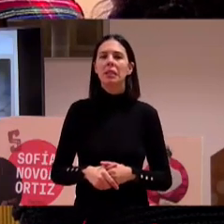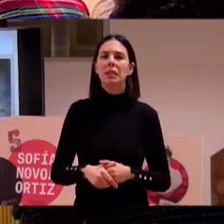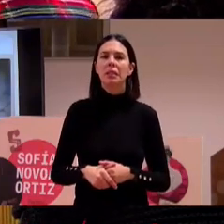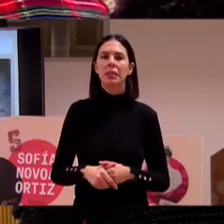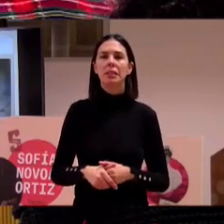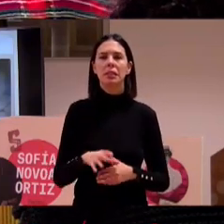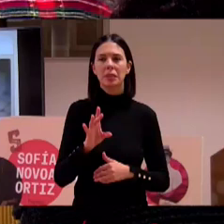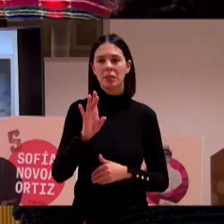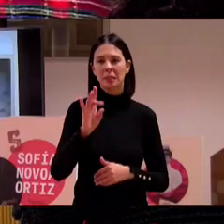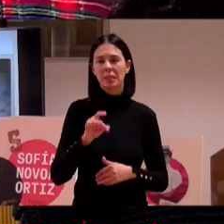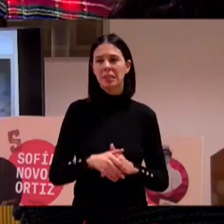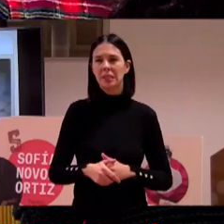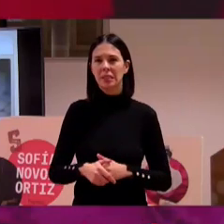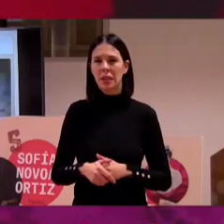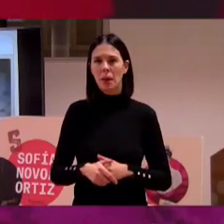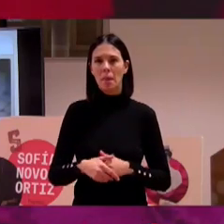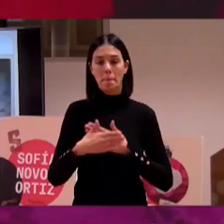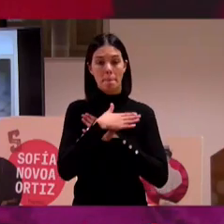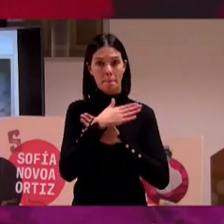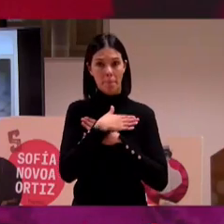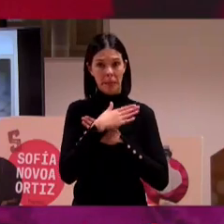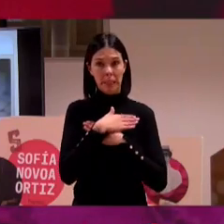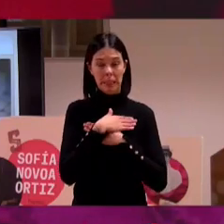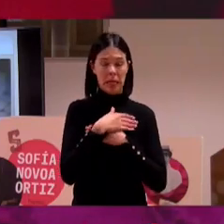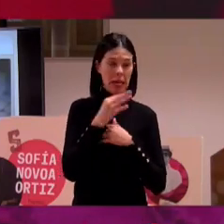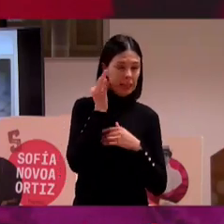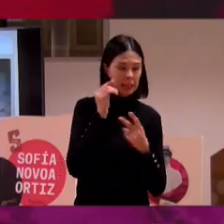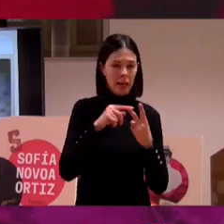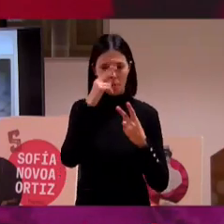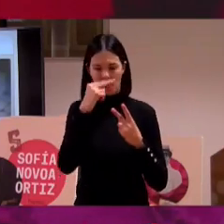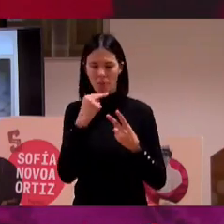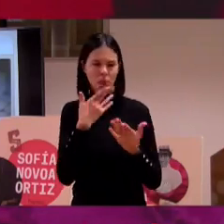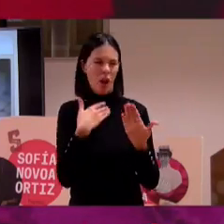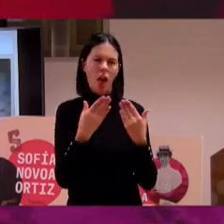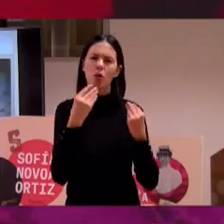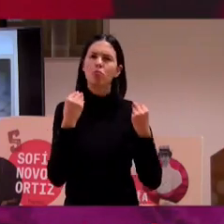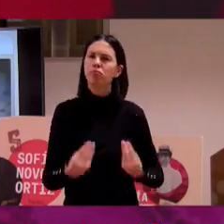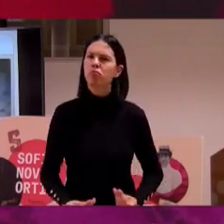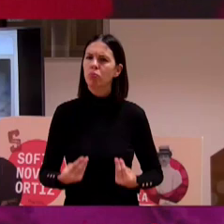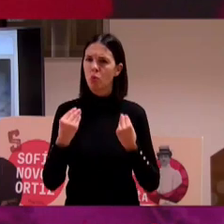con María de Maeztu, tanto ela como o pai tiñan unha moi boa relación.